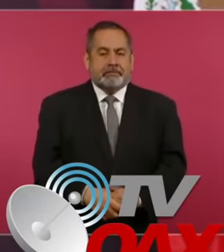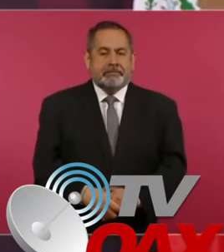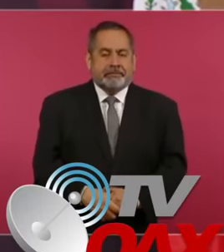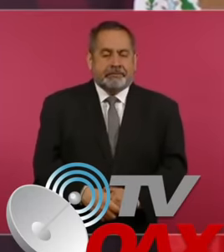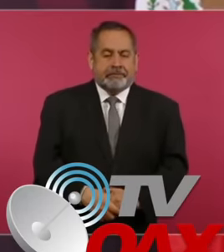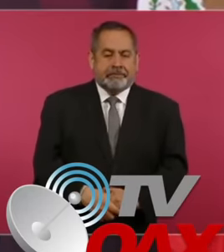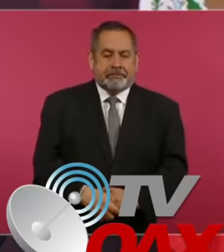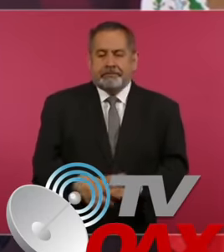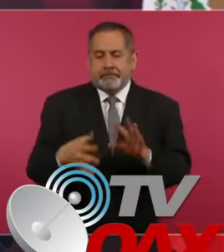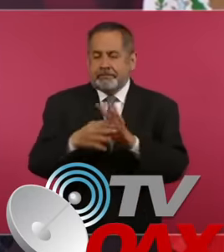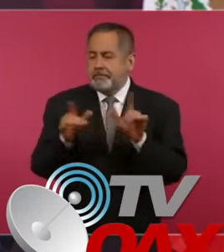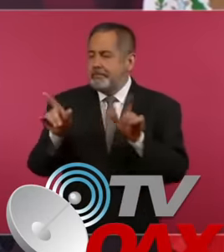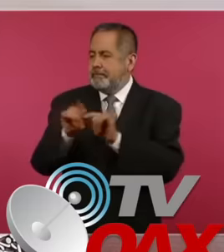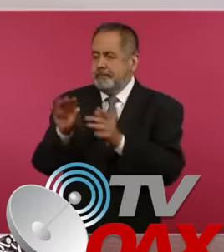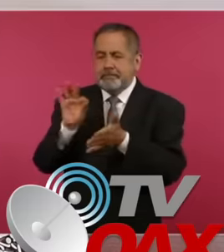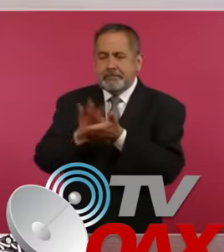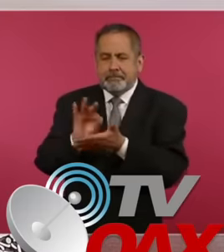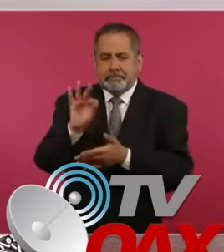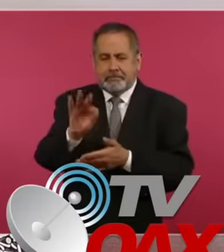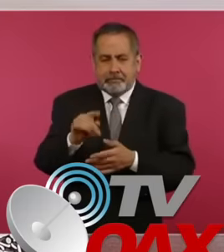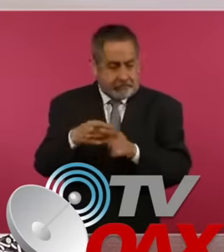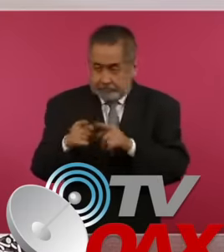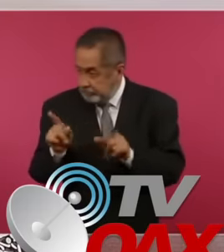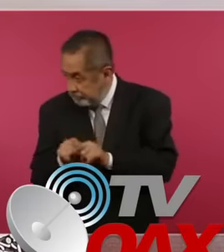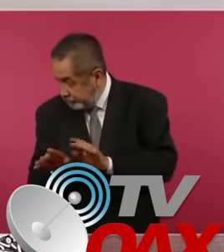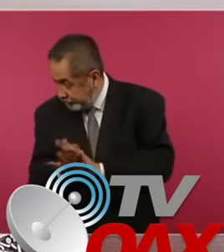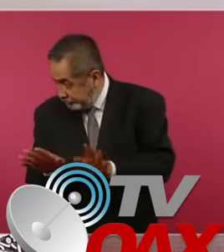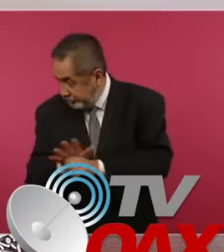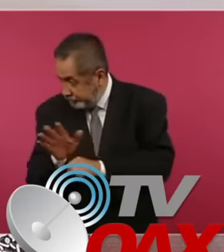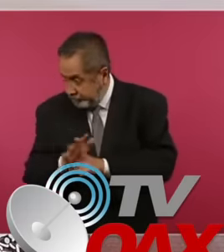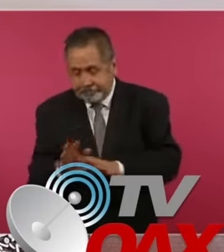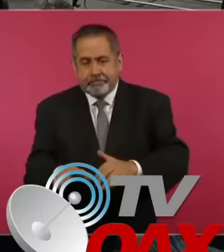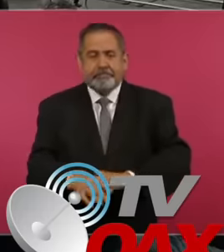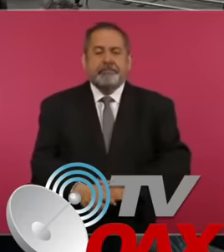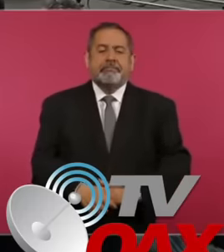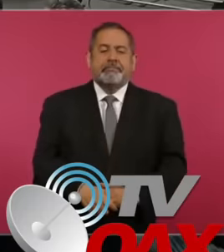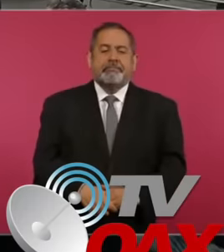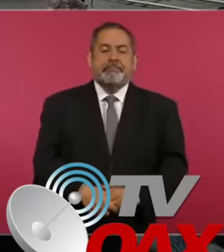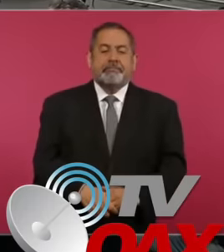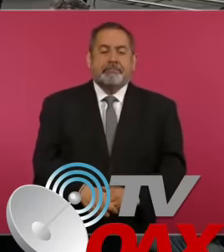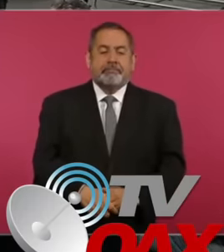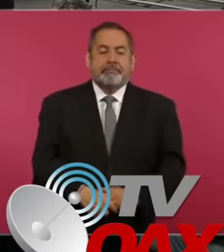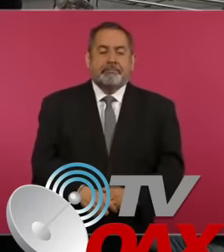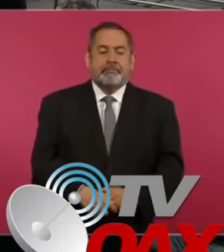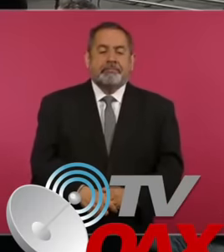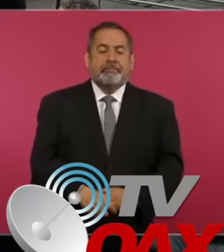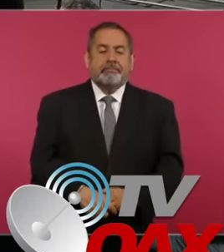para aclararlo. Eso era todo, ¿no? Sí, porque decía que se